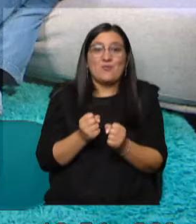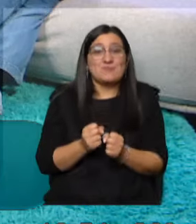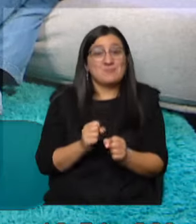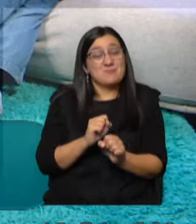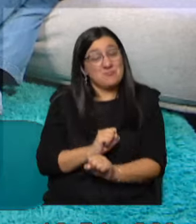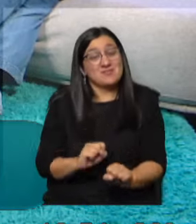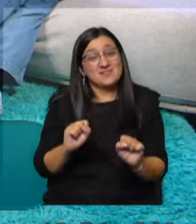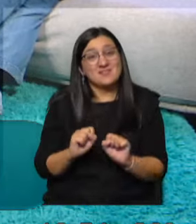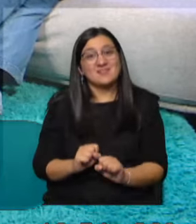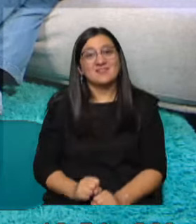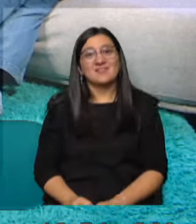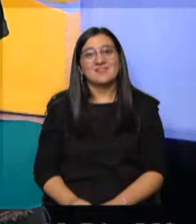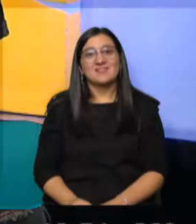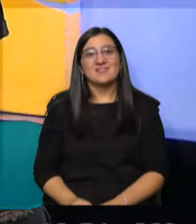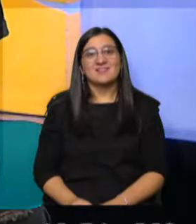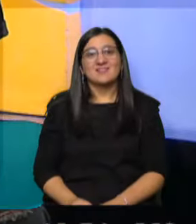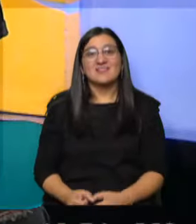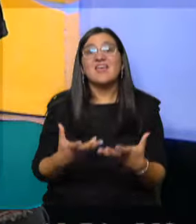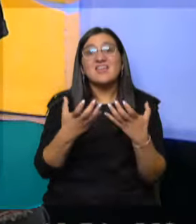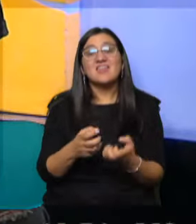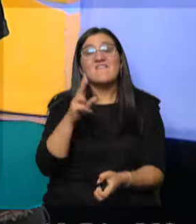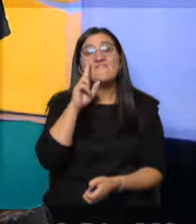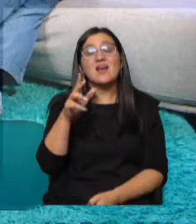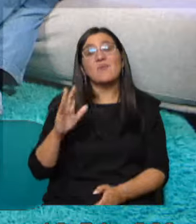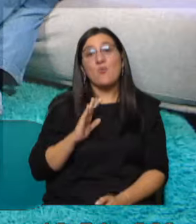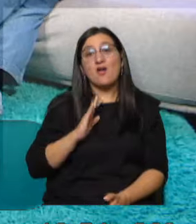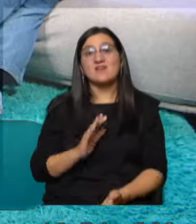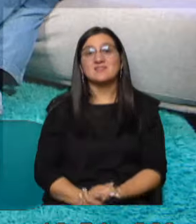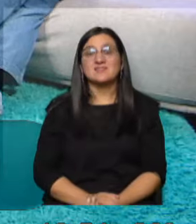Claro, está bien. Cuesta sacar el traje. ¿Qué quieren ver las mujeres?